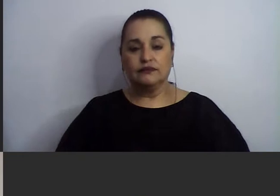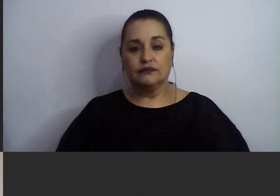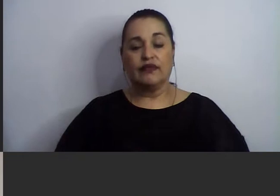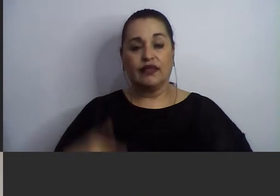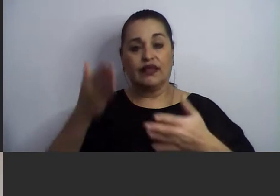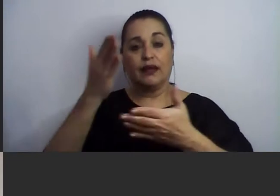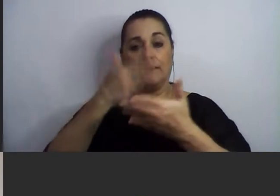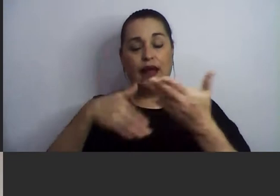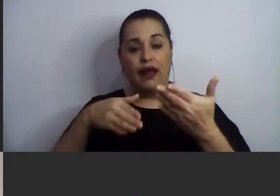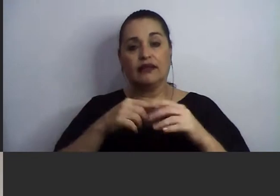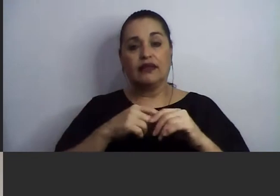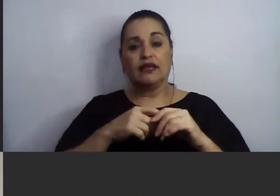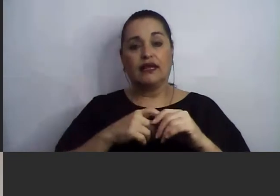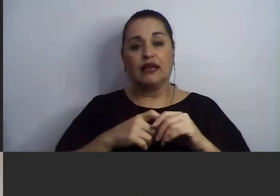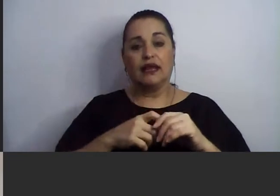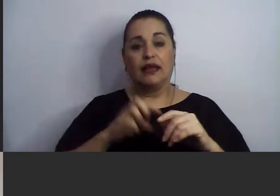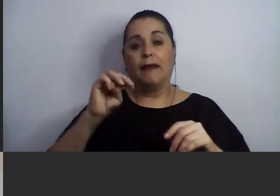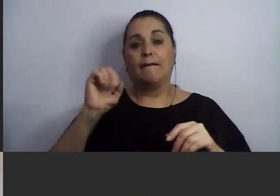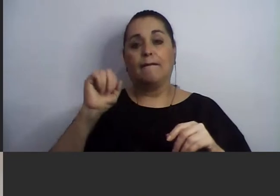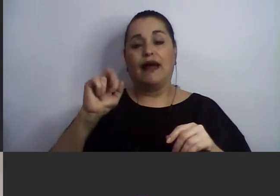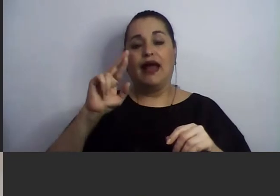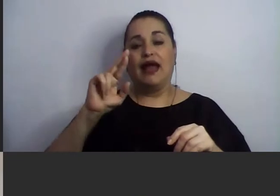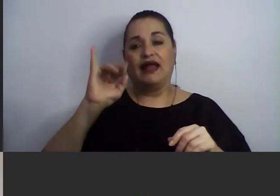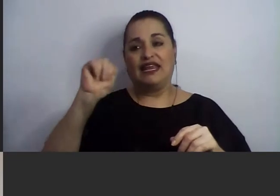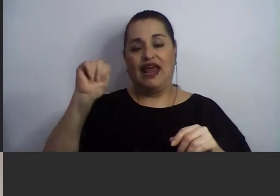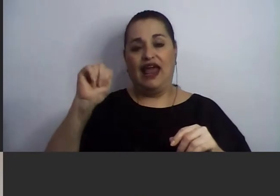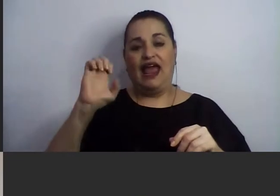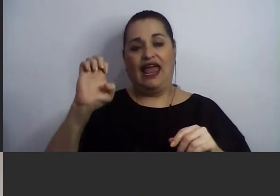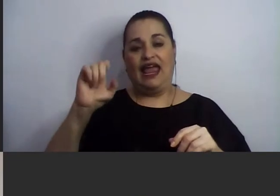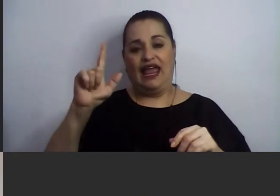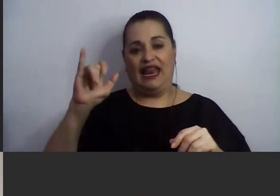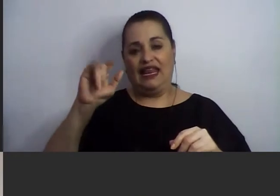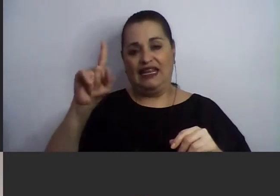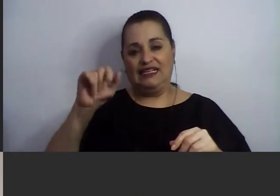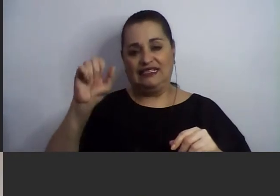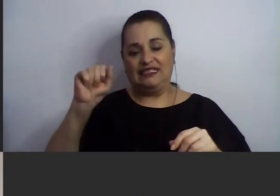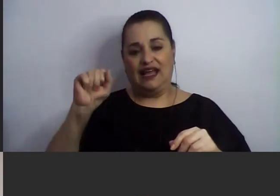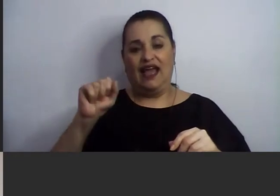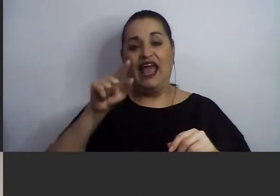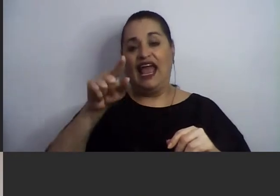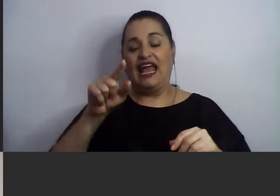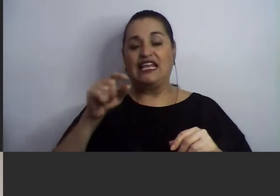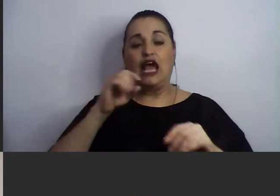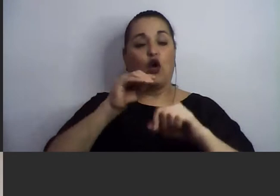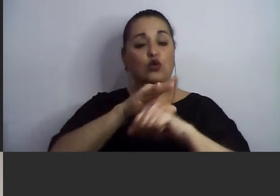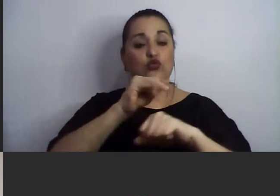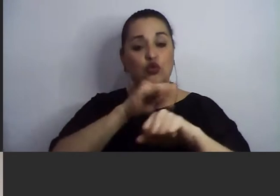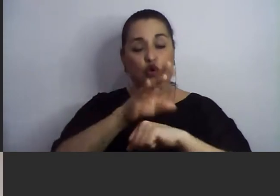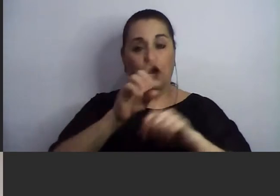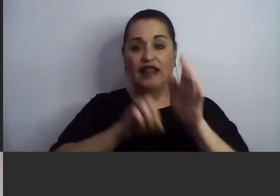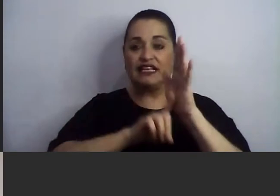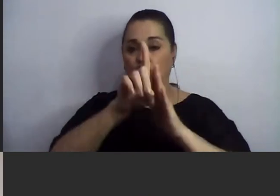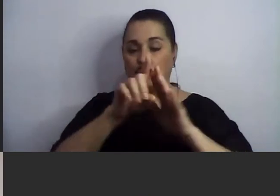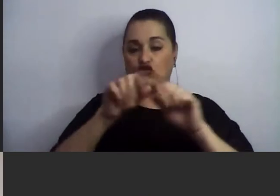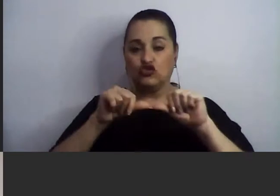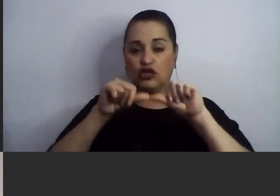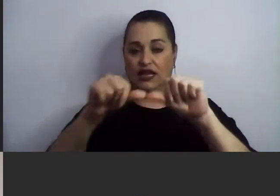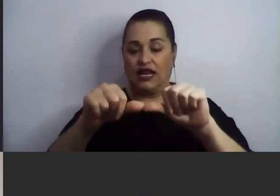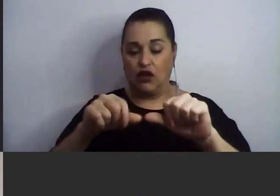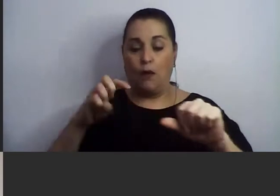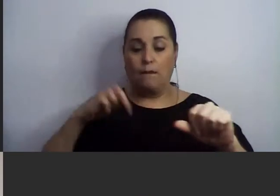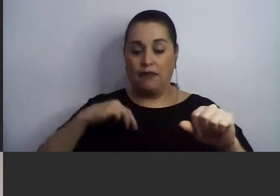parte de doña María Elisa Febres quien es consultora en desarrollo sostenible y miembro de la